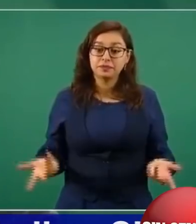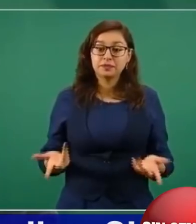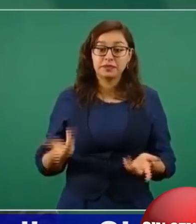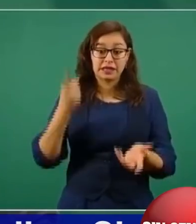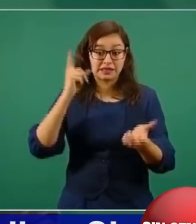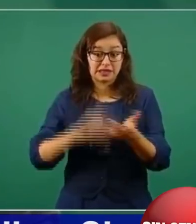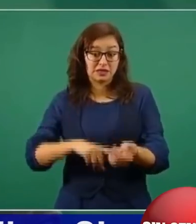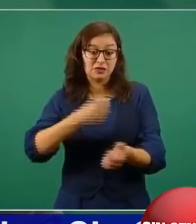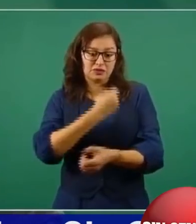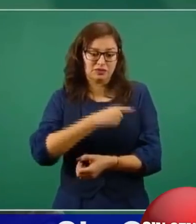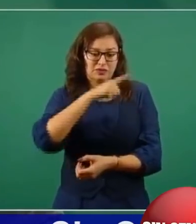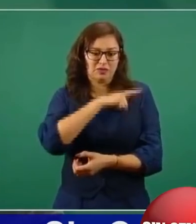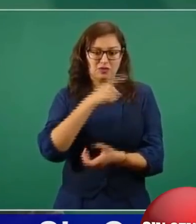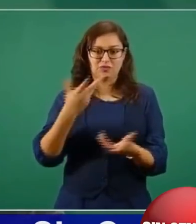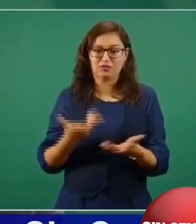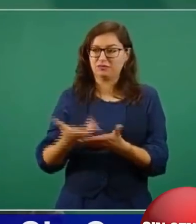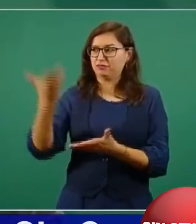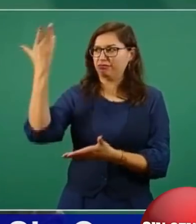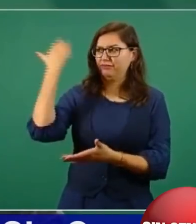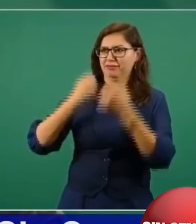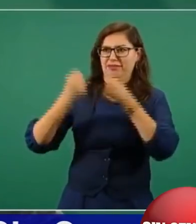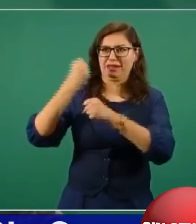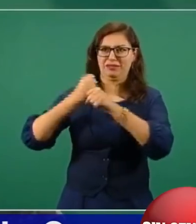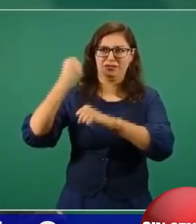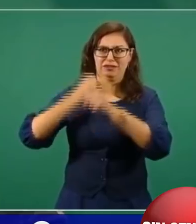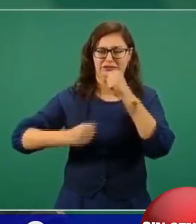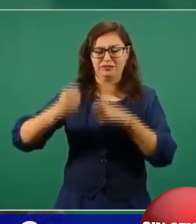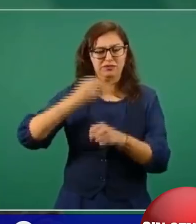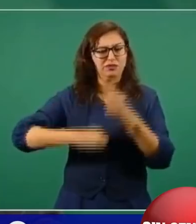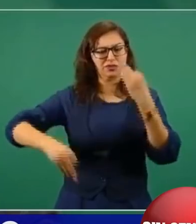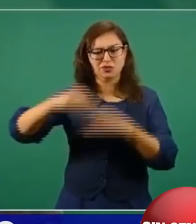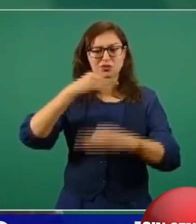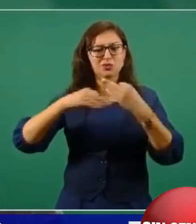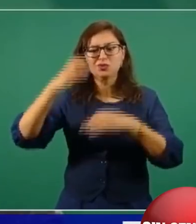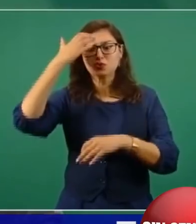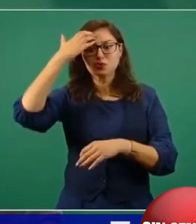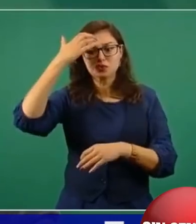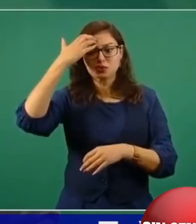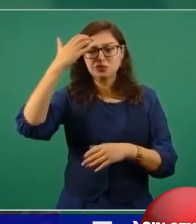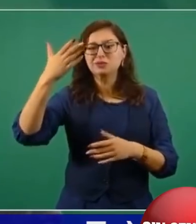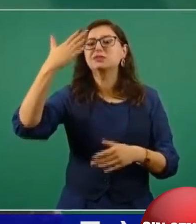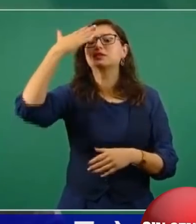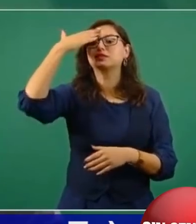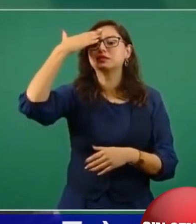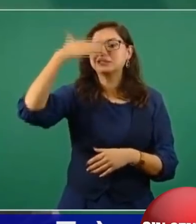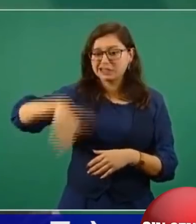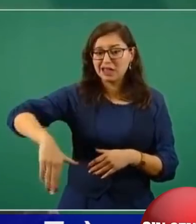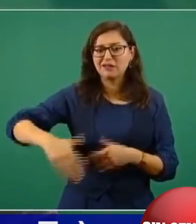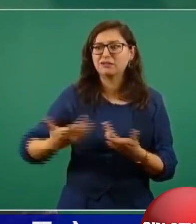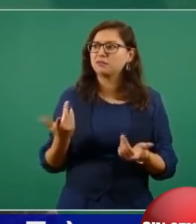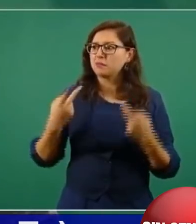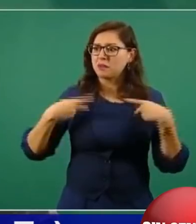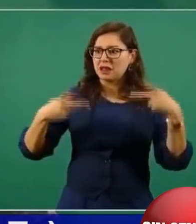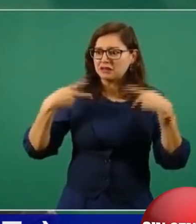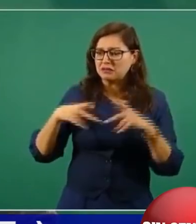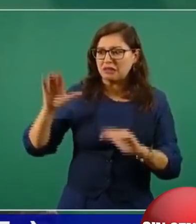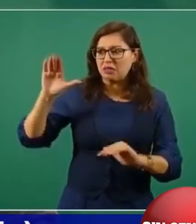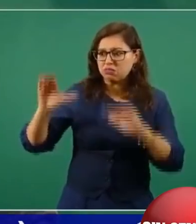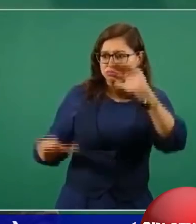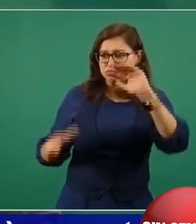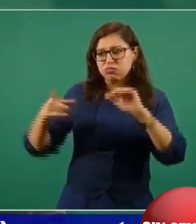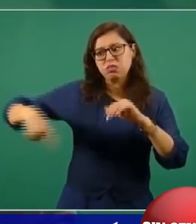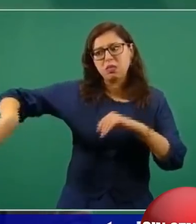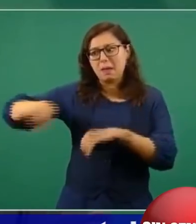en la salud pública desde hace cientos de años, es constatada por los datos objetivos que tenemos